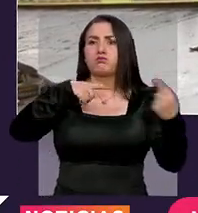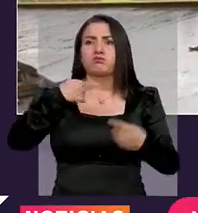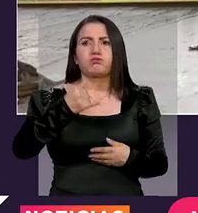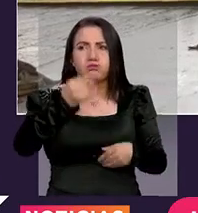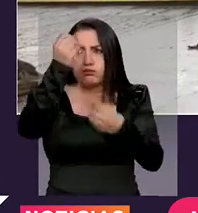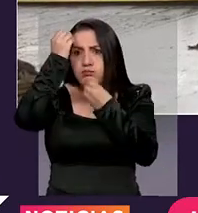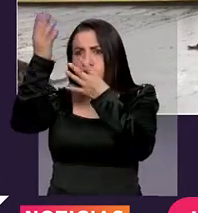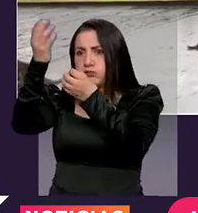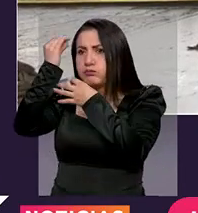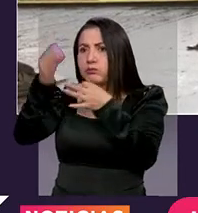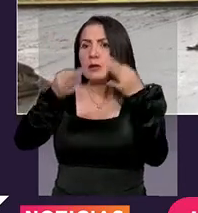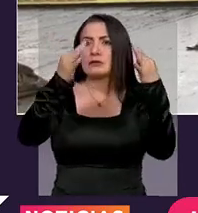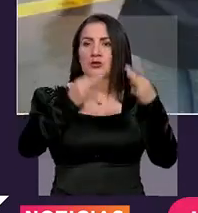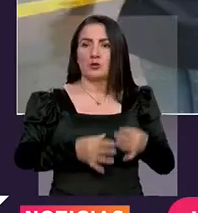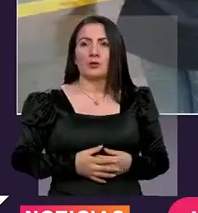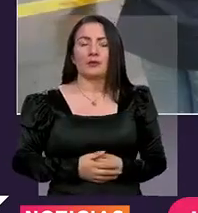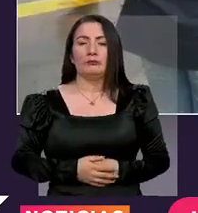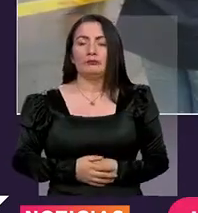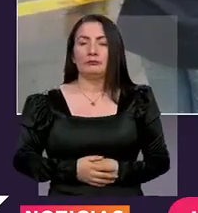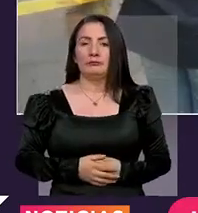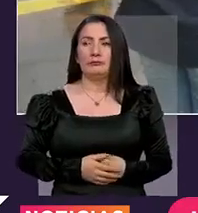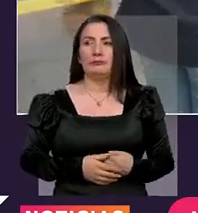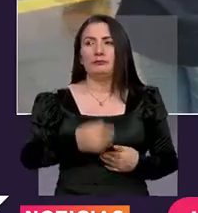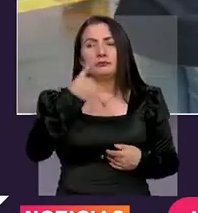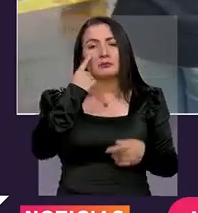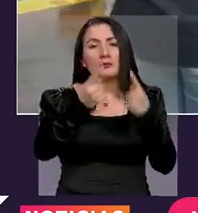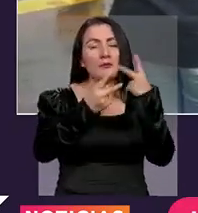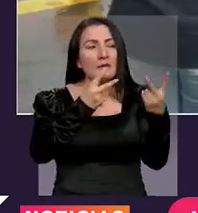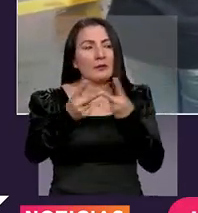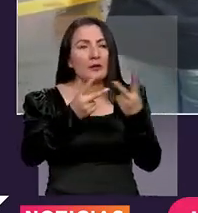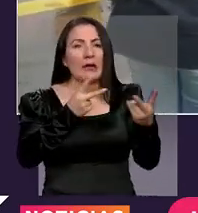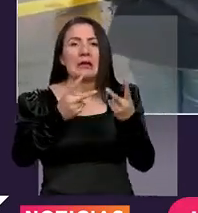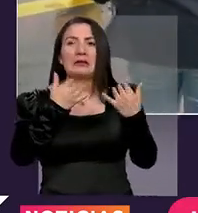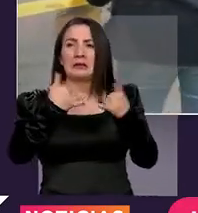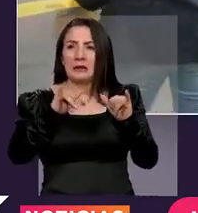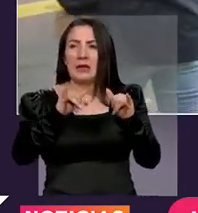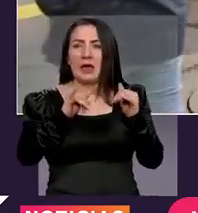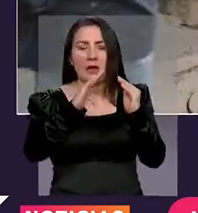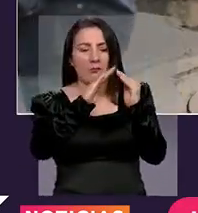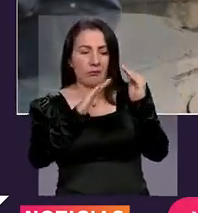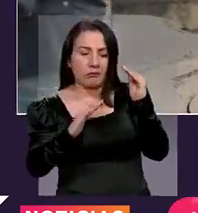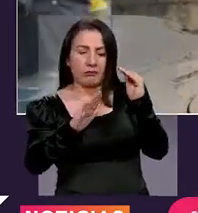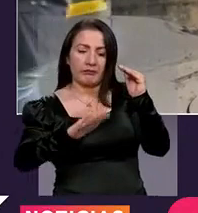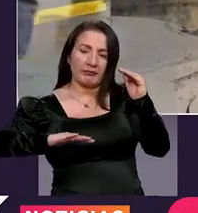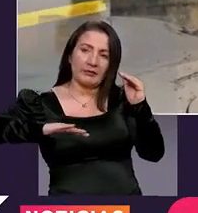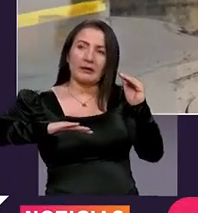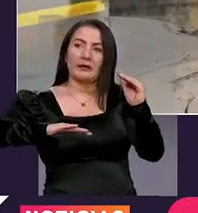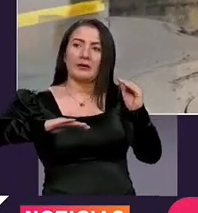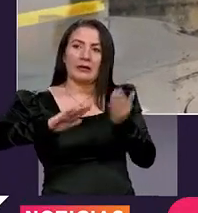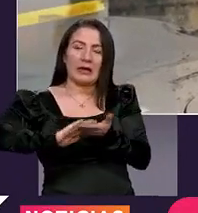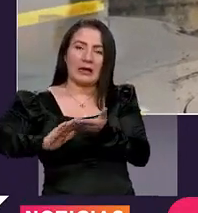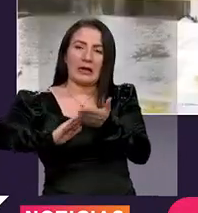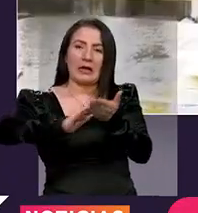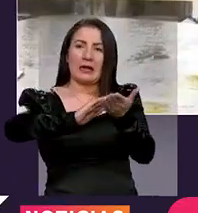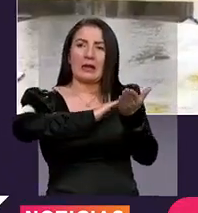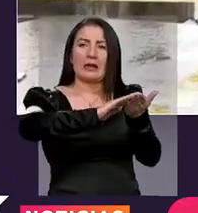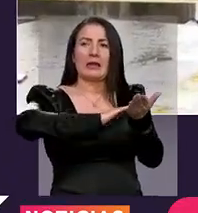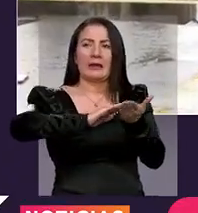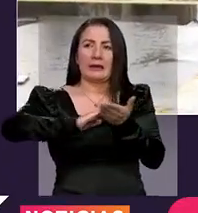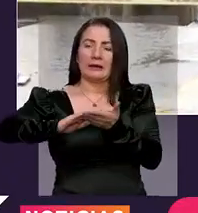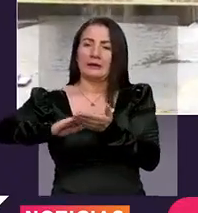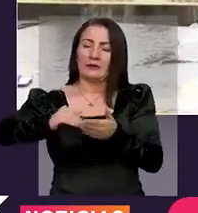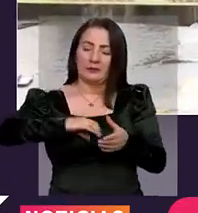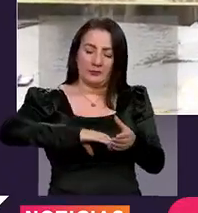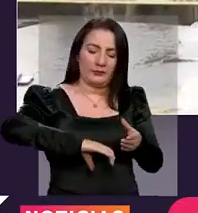las medidas de seguridad. Se observa que ya está descubierto el estribo, pero este se localiza